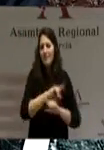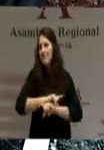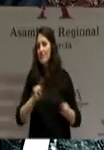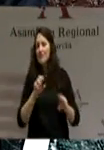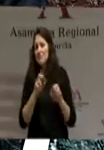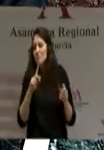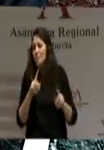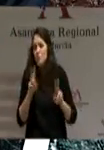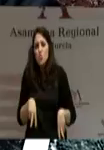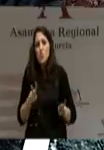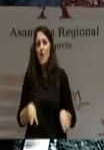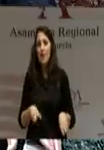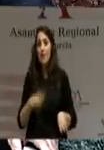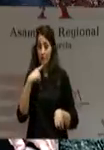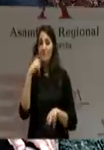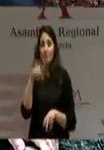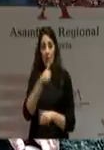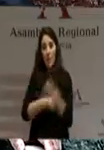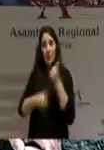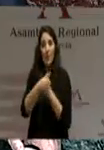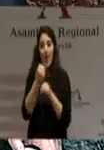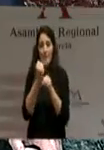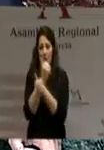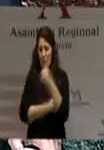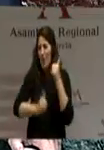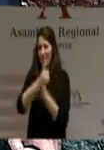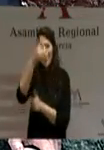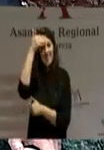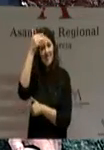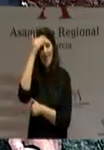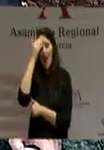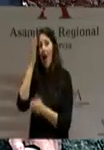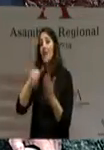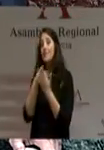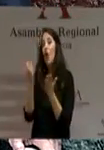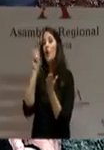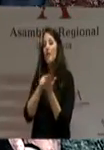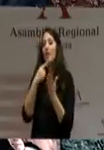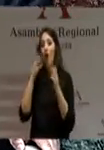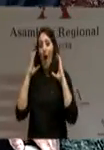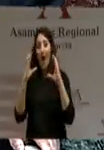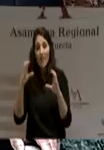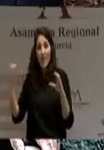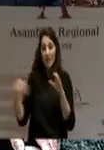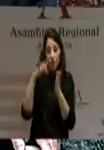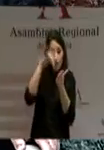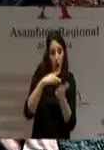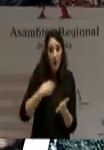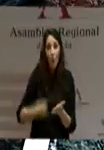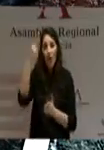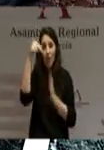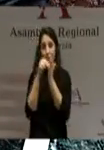empleo es nuestra máxima prioridad. Y nuevamente dijo, sin ruborizarse, que el AVE llegará soterrado a Murcia en